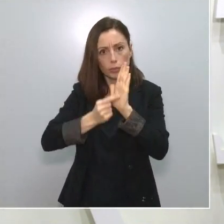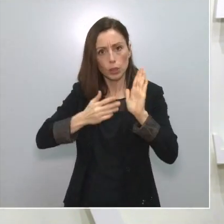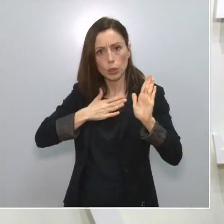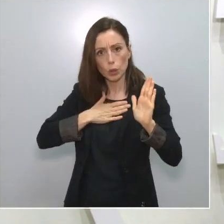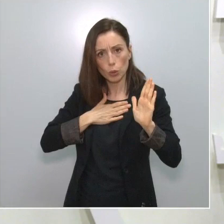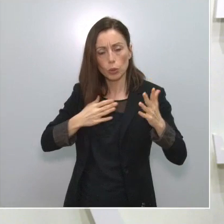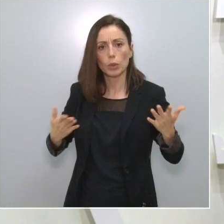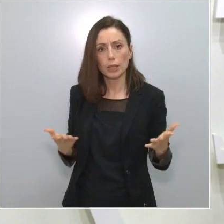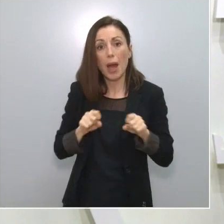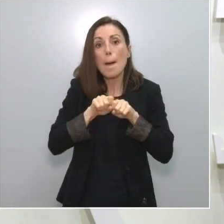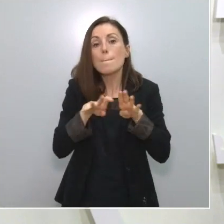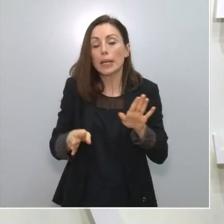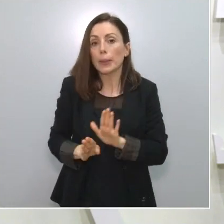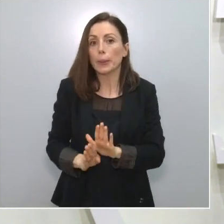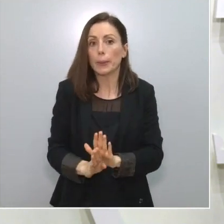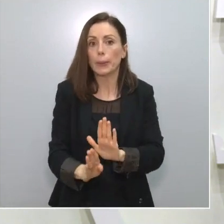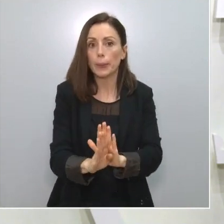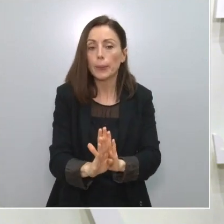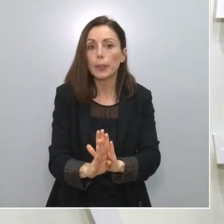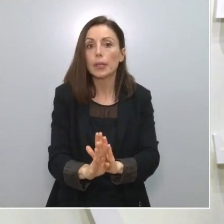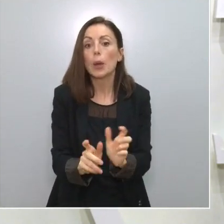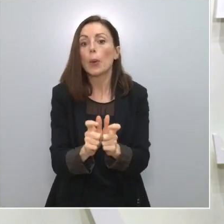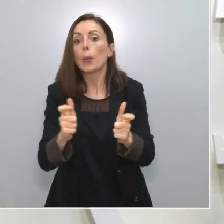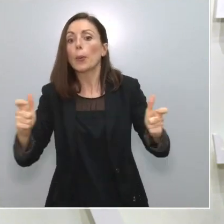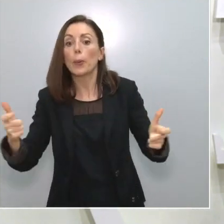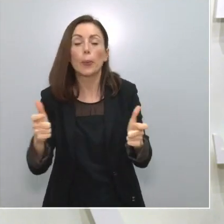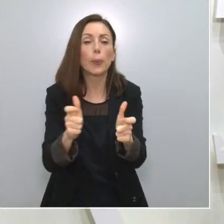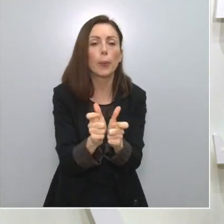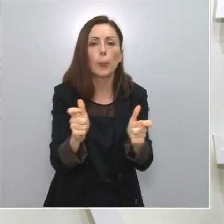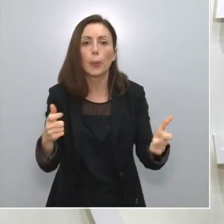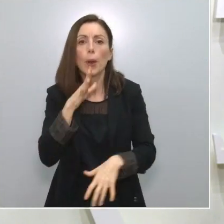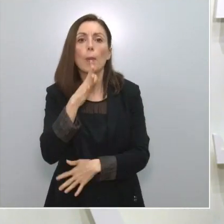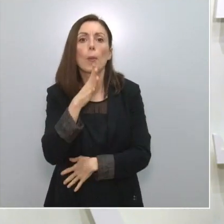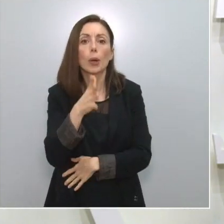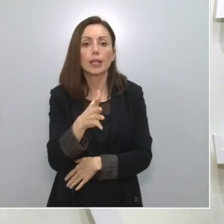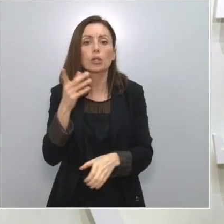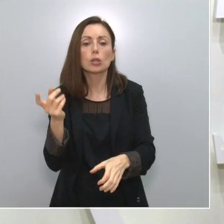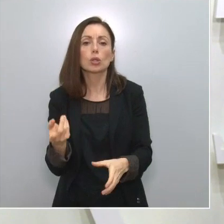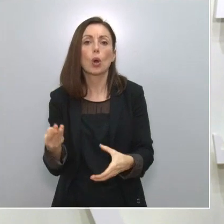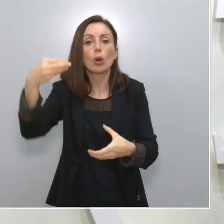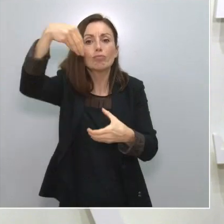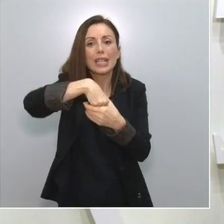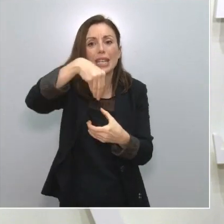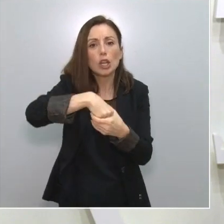entre nosotros, mostrándose con diferentes intensidades, por lo que es necesaria la incorporación de más